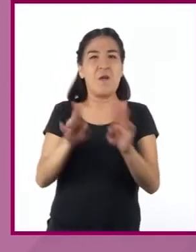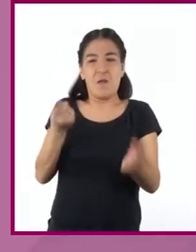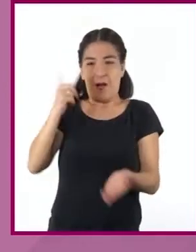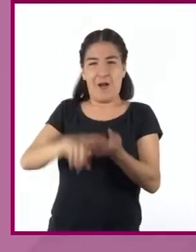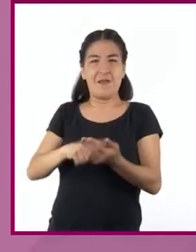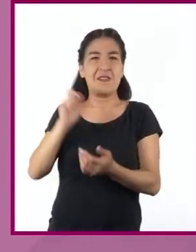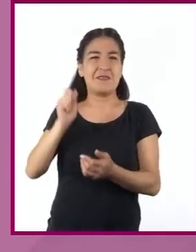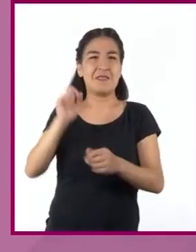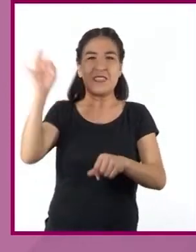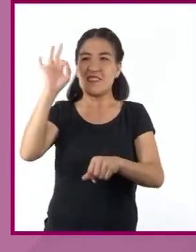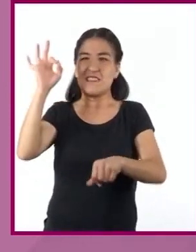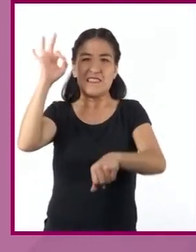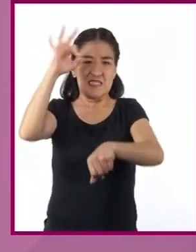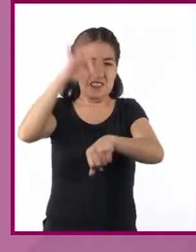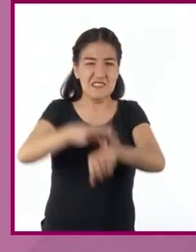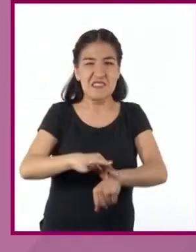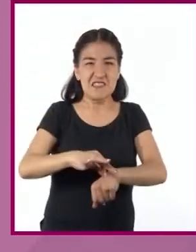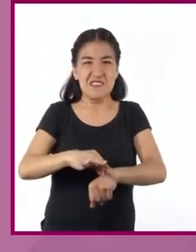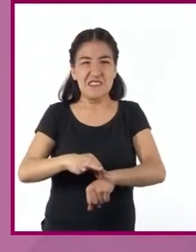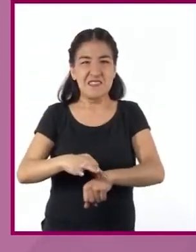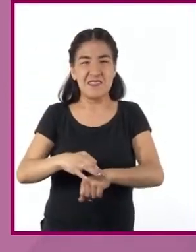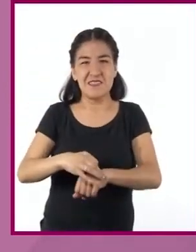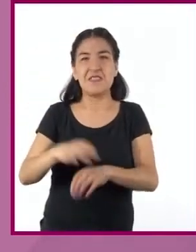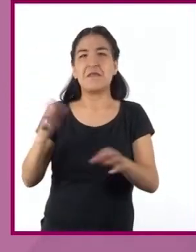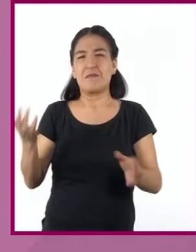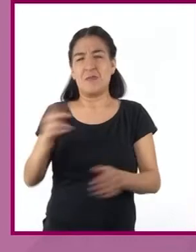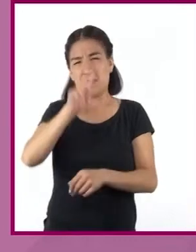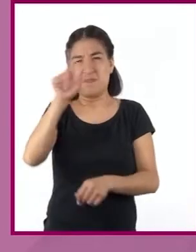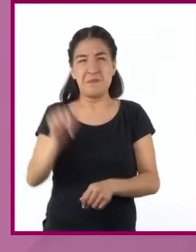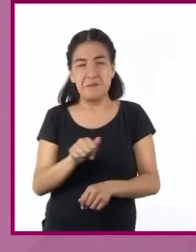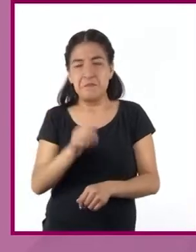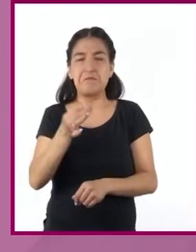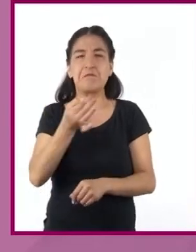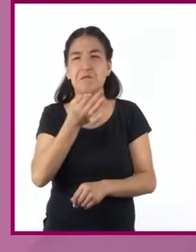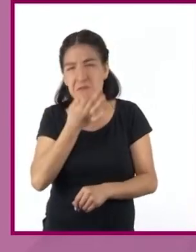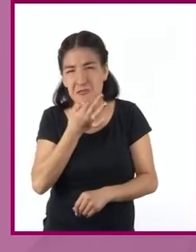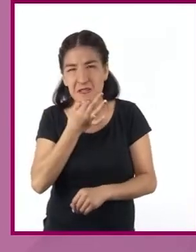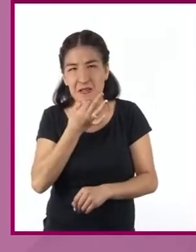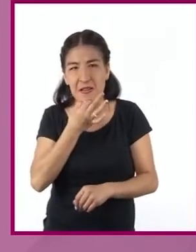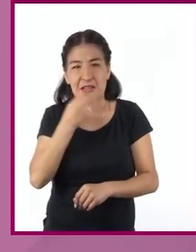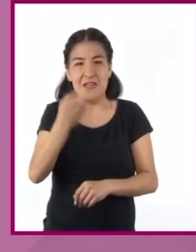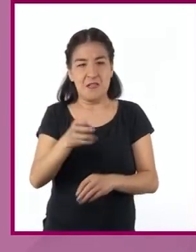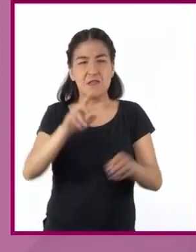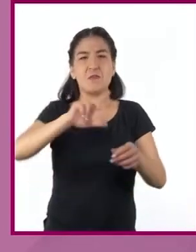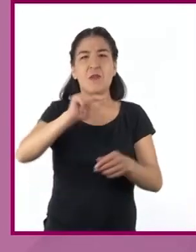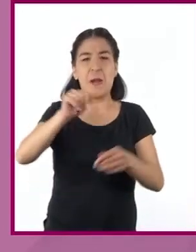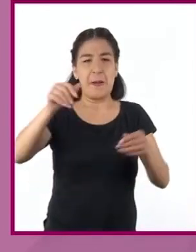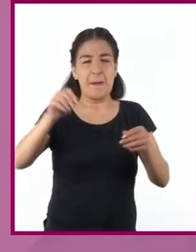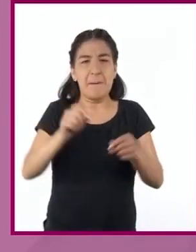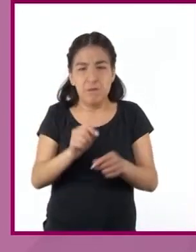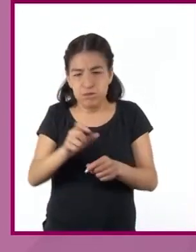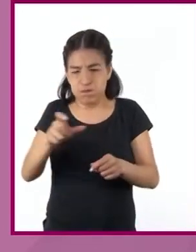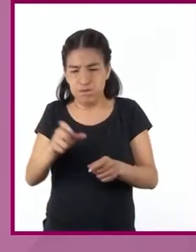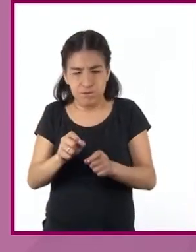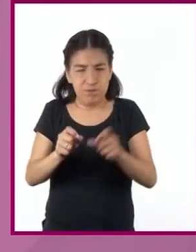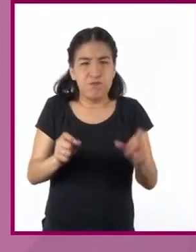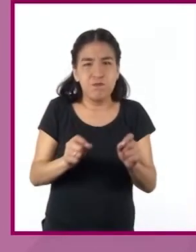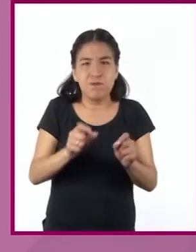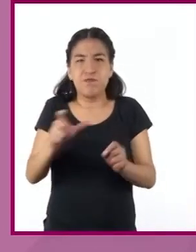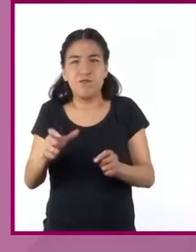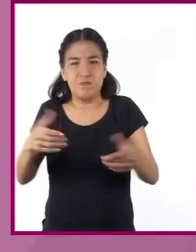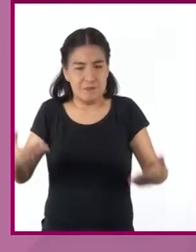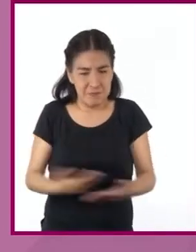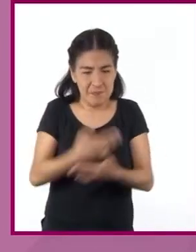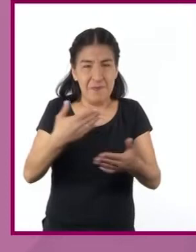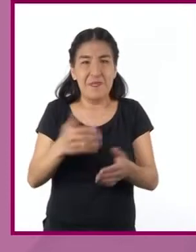el mosquito Anófeles. Pero en cuestión de minutos, las esporas empezaron a crecer y de pronto,